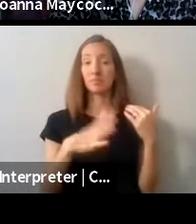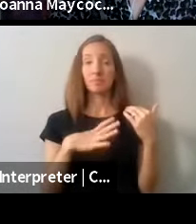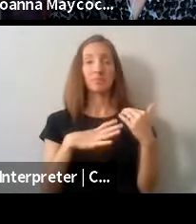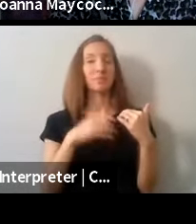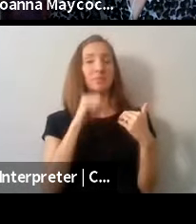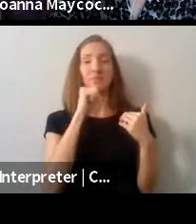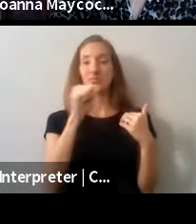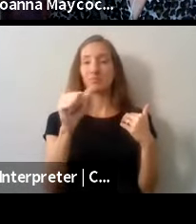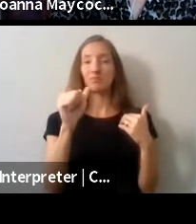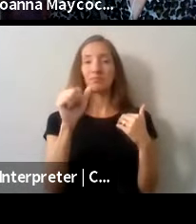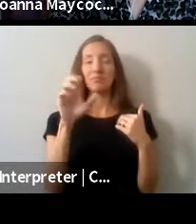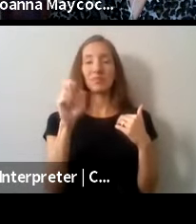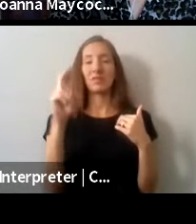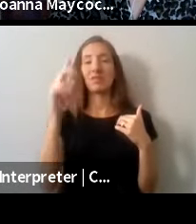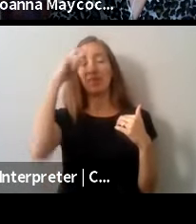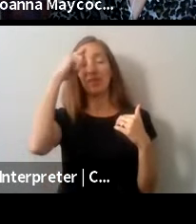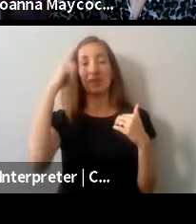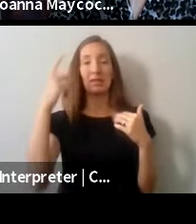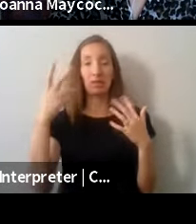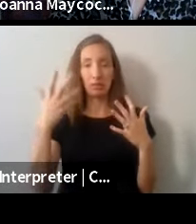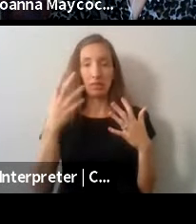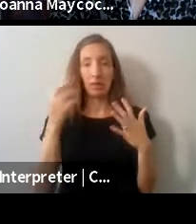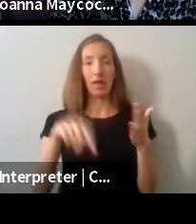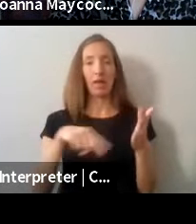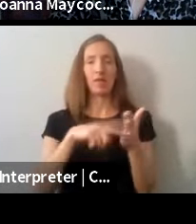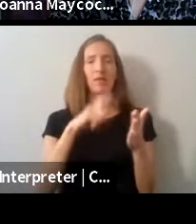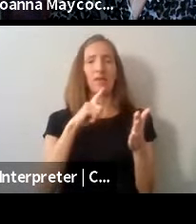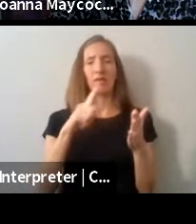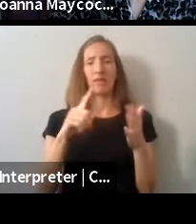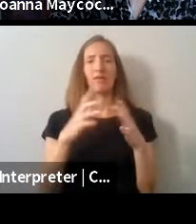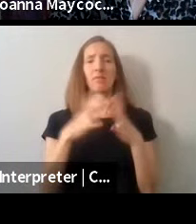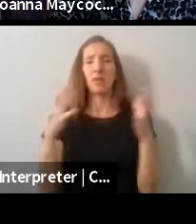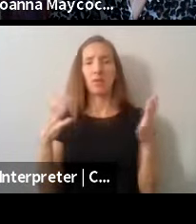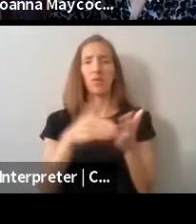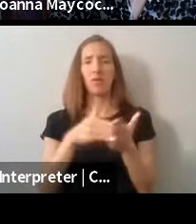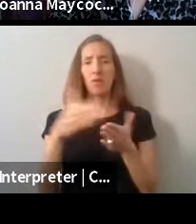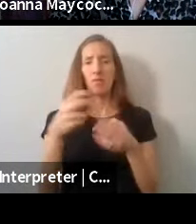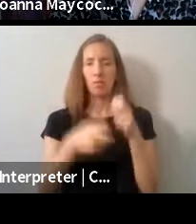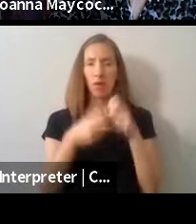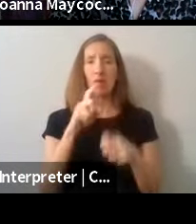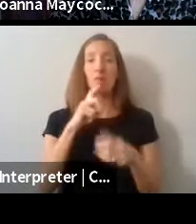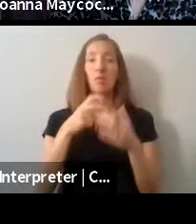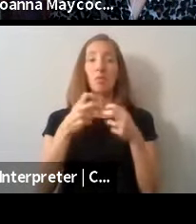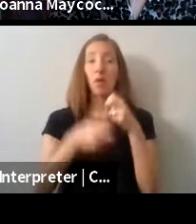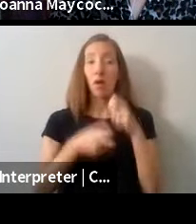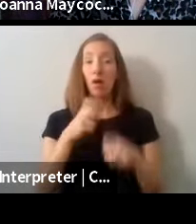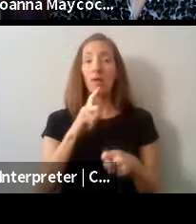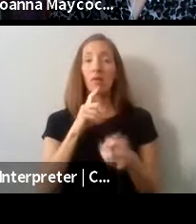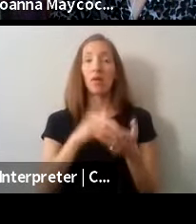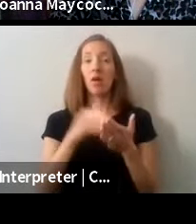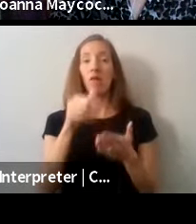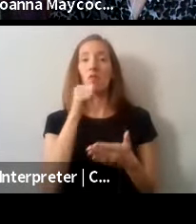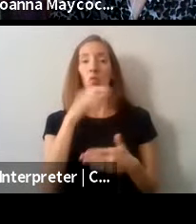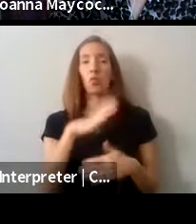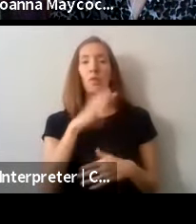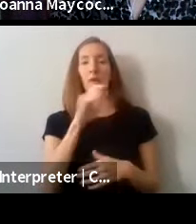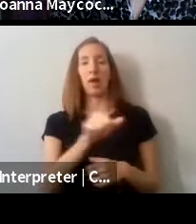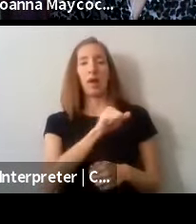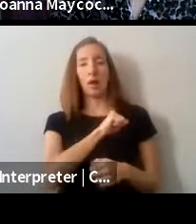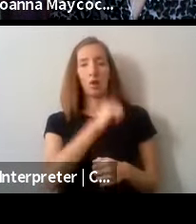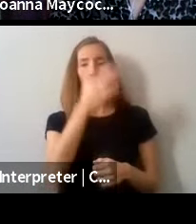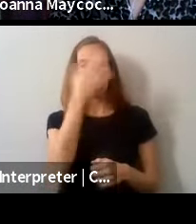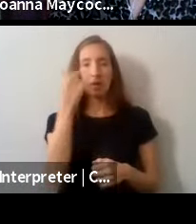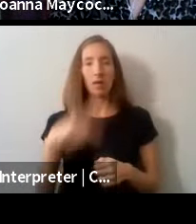es decir, no funciona tampoco la red familiar. Y es por eso que también hemos motivado permanentemente que la red